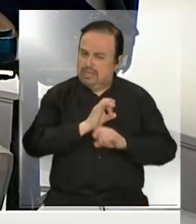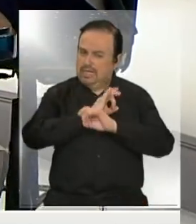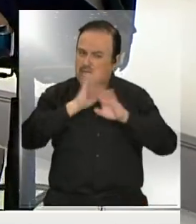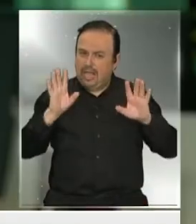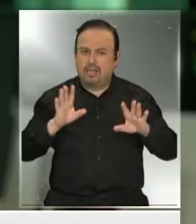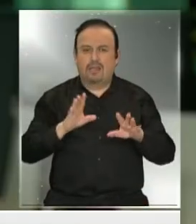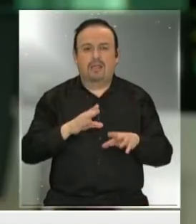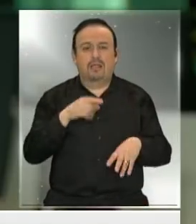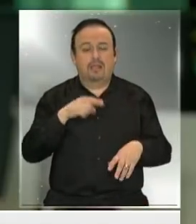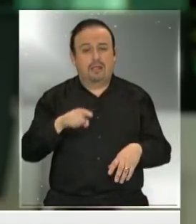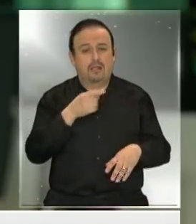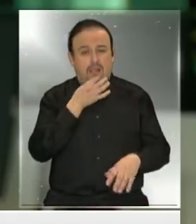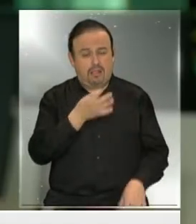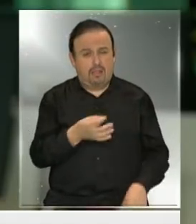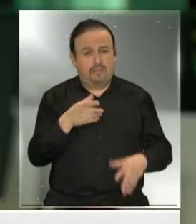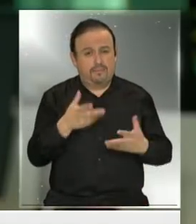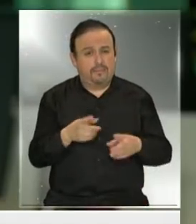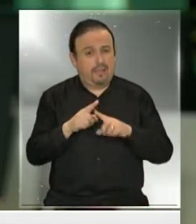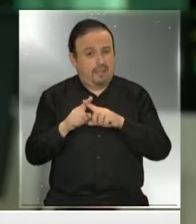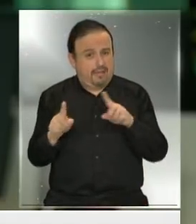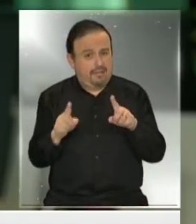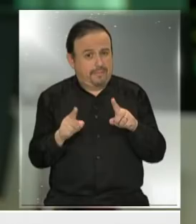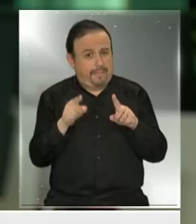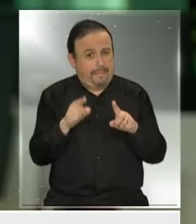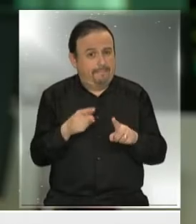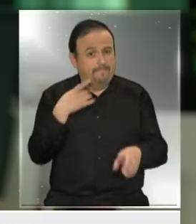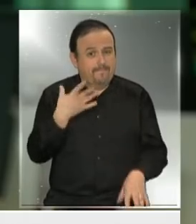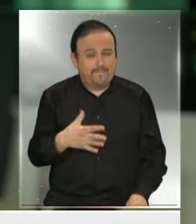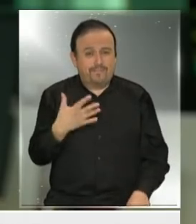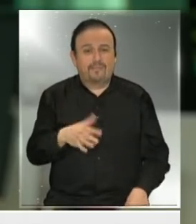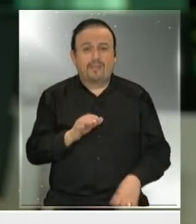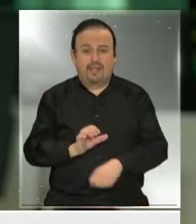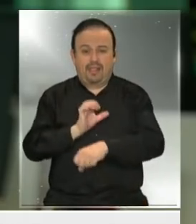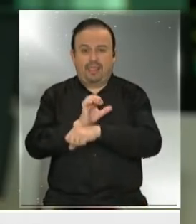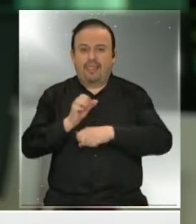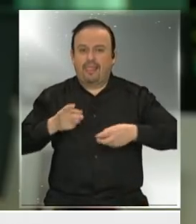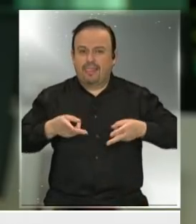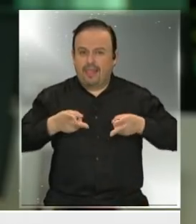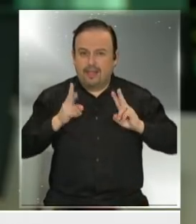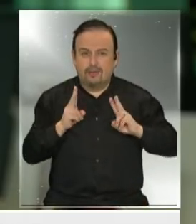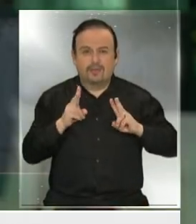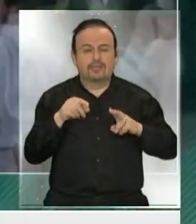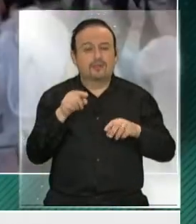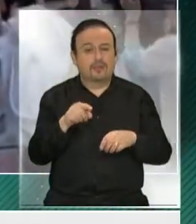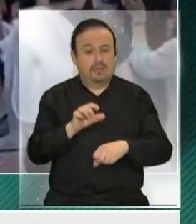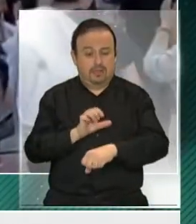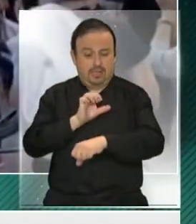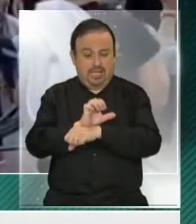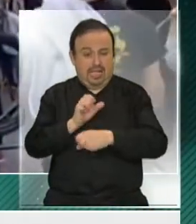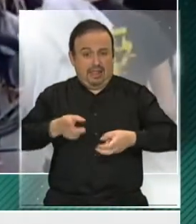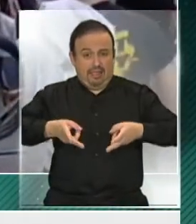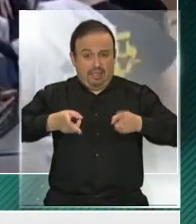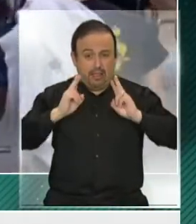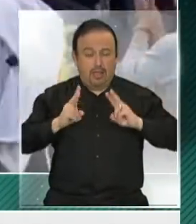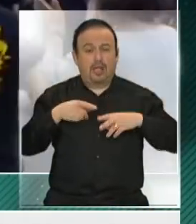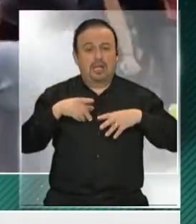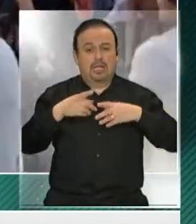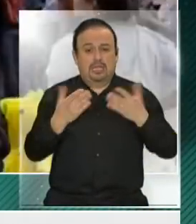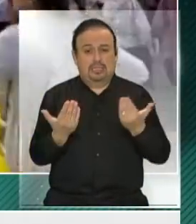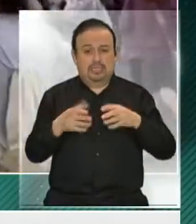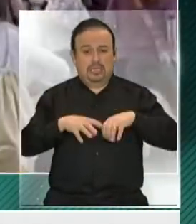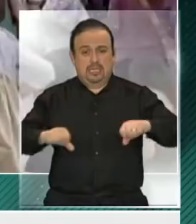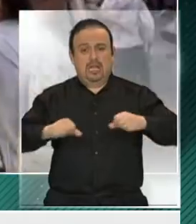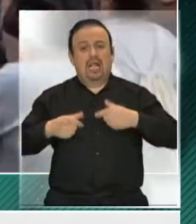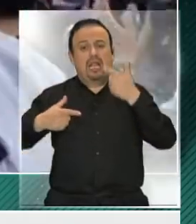los énfasis y las diferencias importantes porque tenemos que llegar al estado de derecho y el estado de derecho requiere el compromiso de los